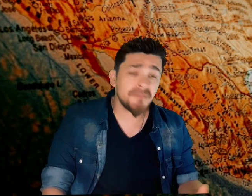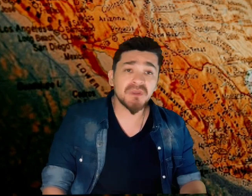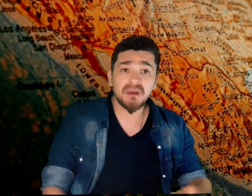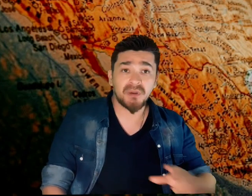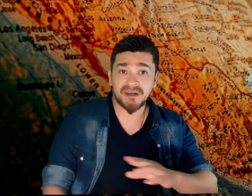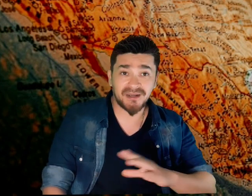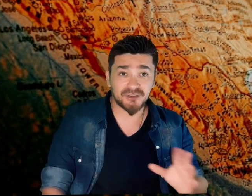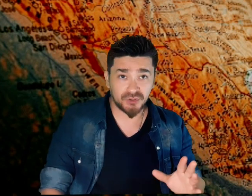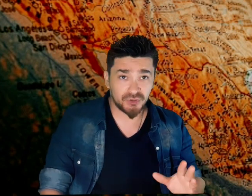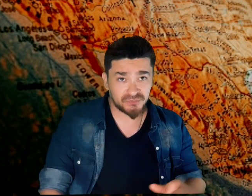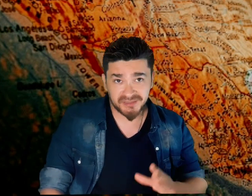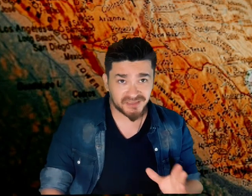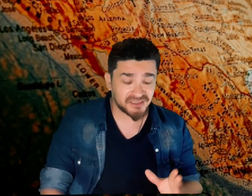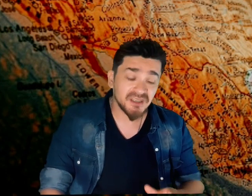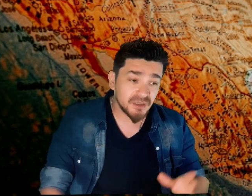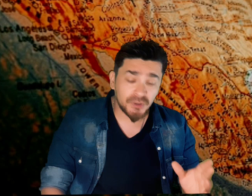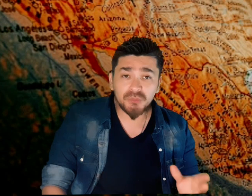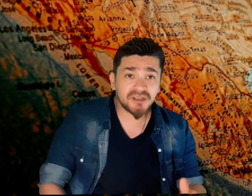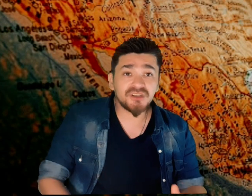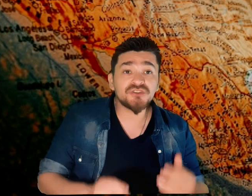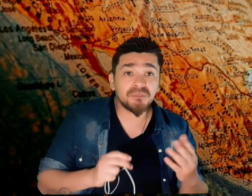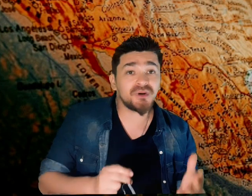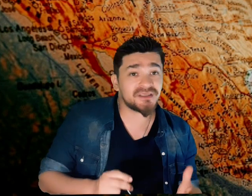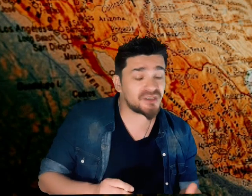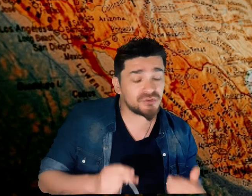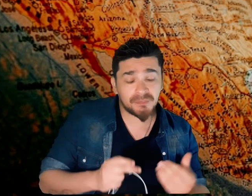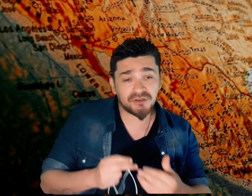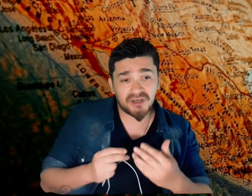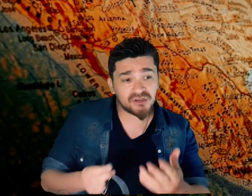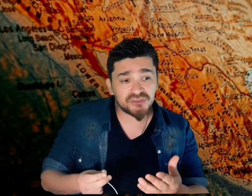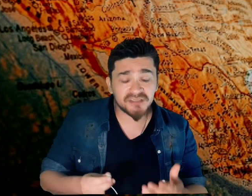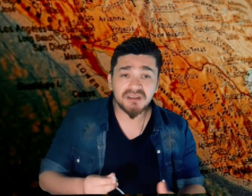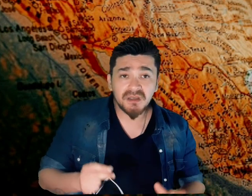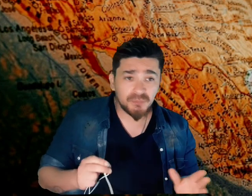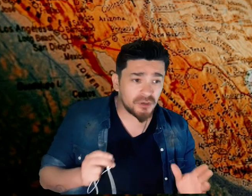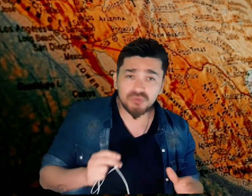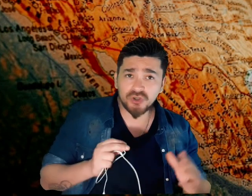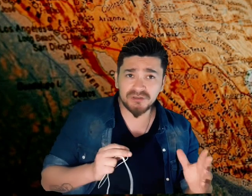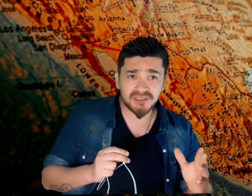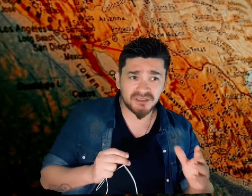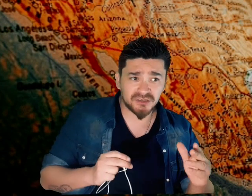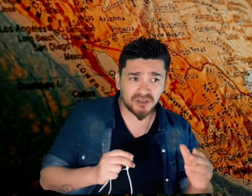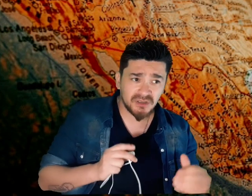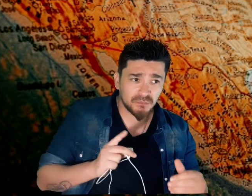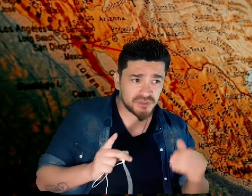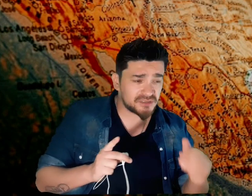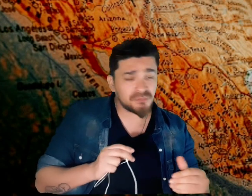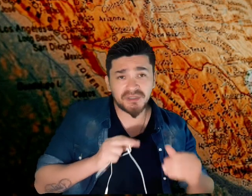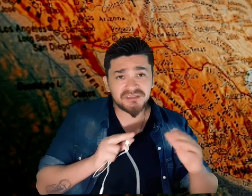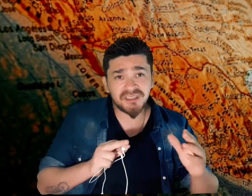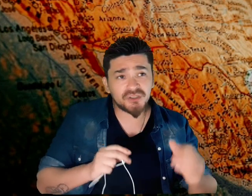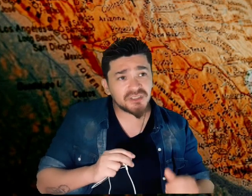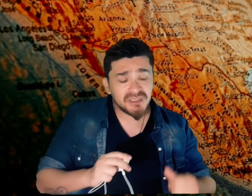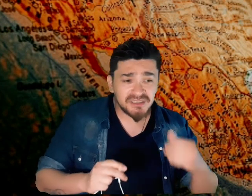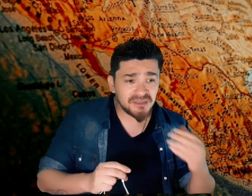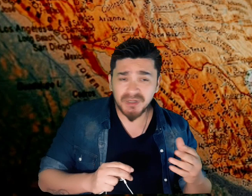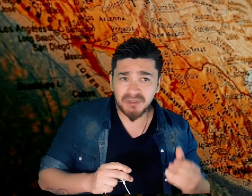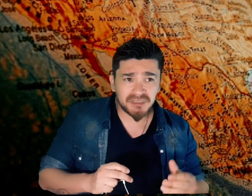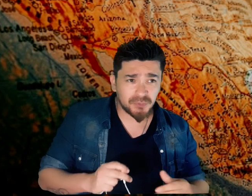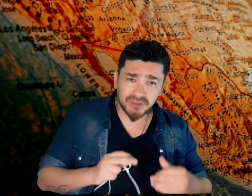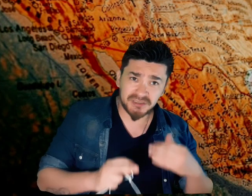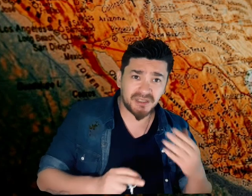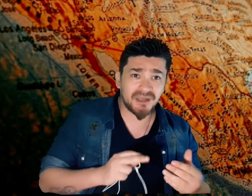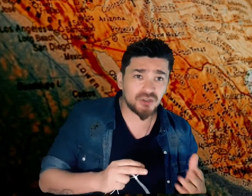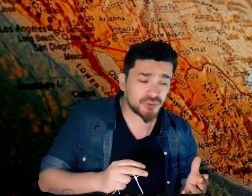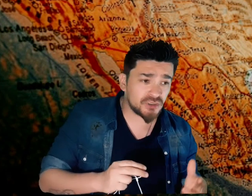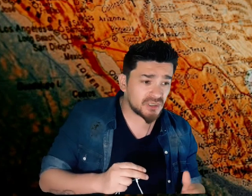antes posible para arreglar todo, es así. Pero muchas veces no se puede hacer de un día para otro las cosas, pero muchos no entienden, ¿no? Muchas veces se ponen ciegos y